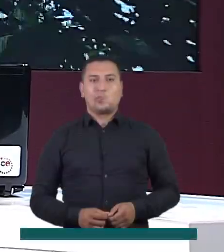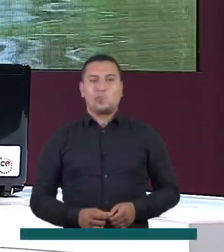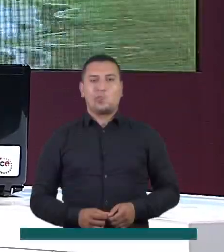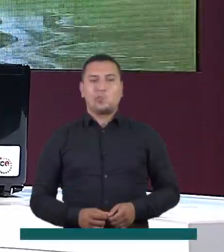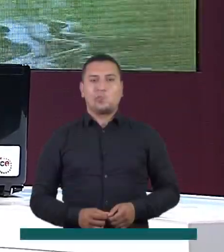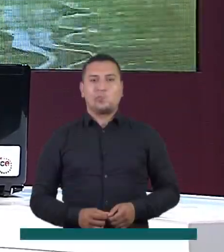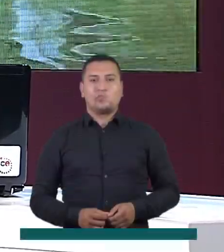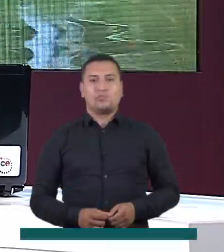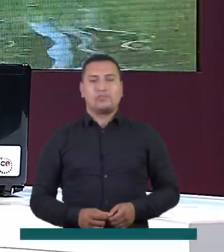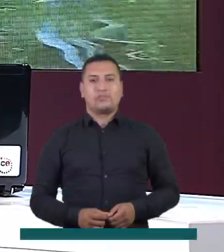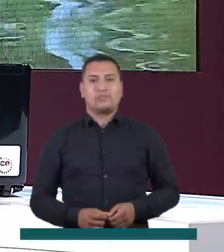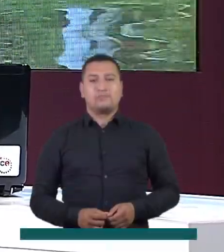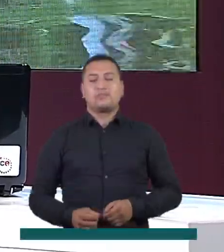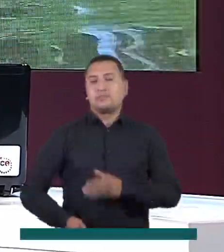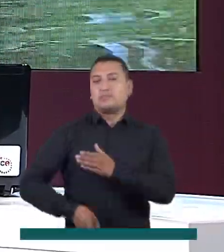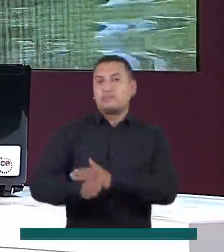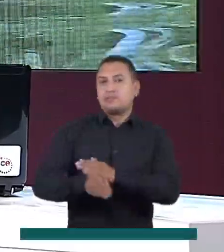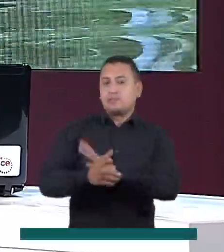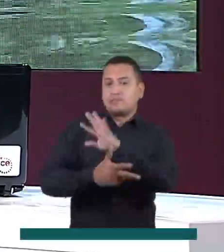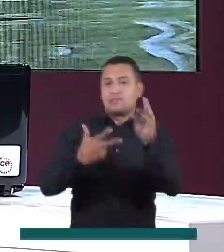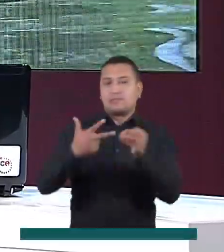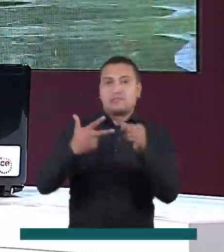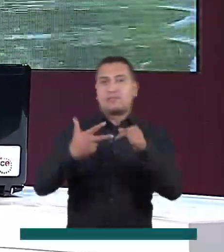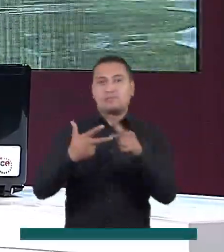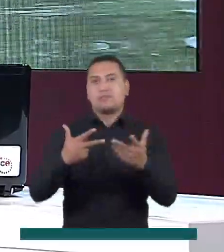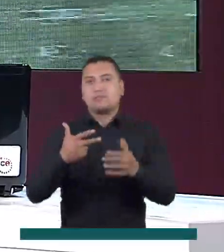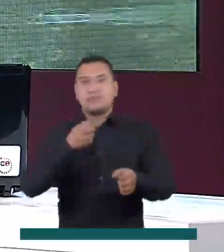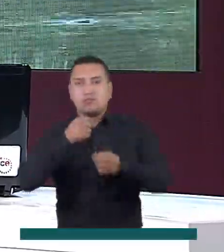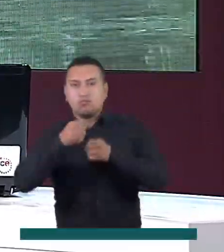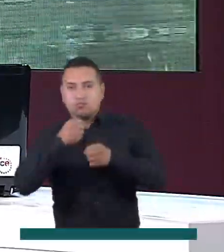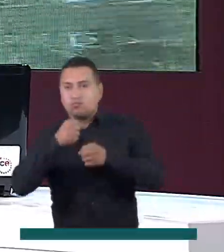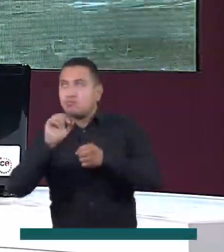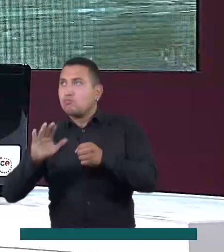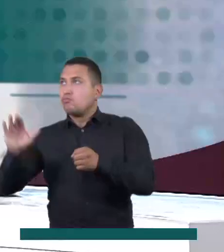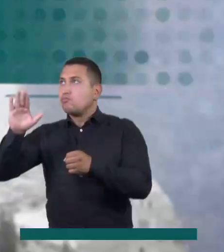Continuamos en Enlace 13, el informativo que une a nuestras regiones.